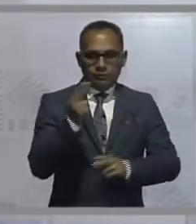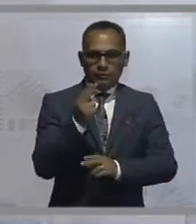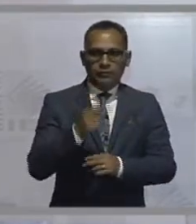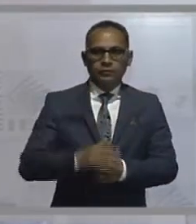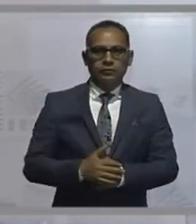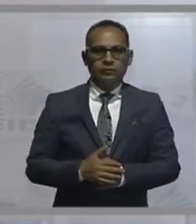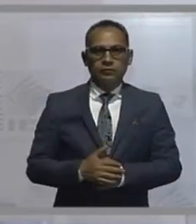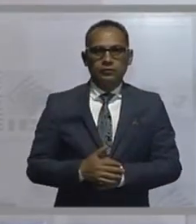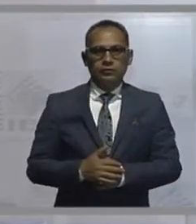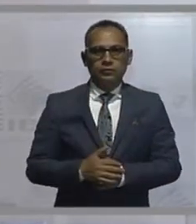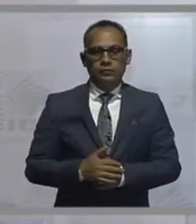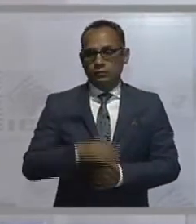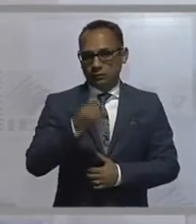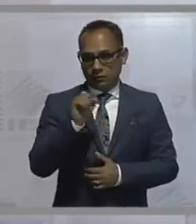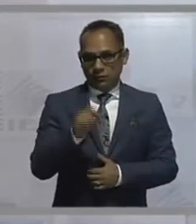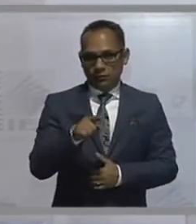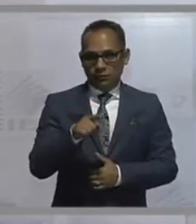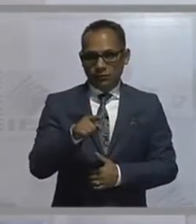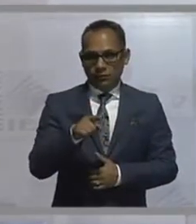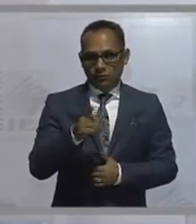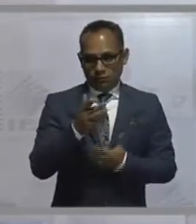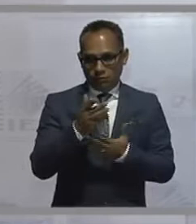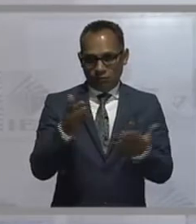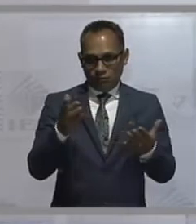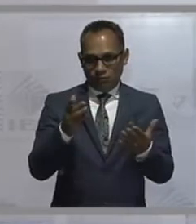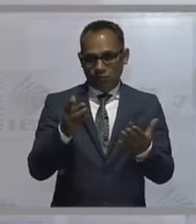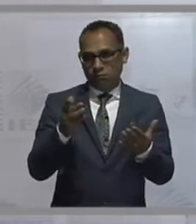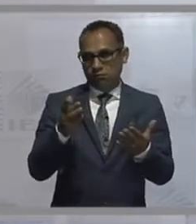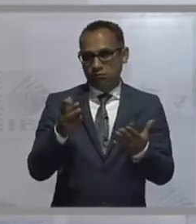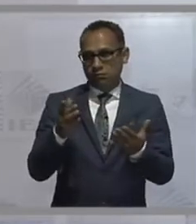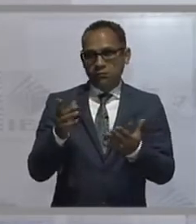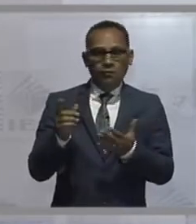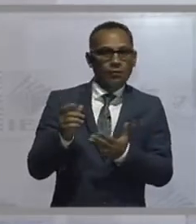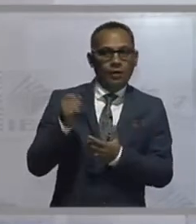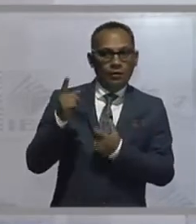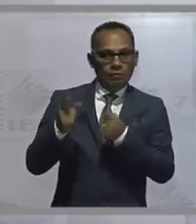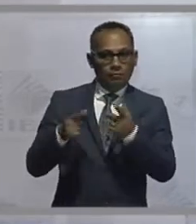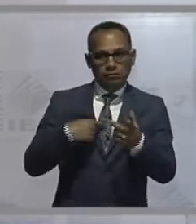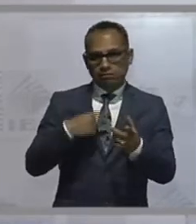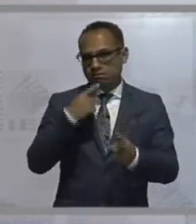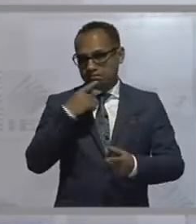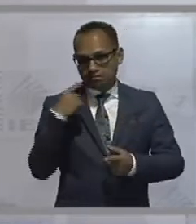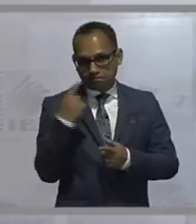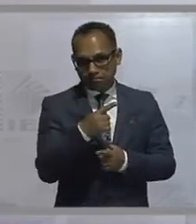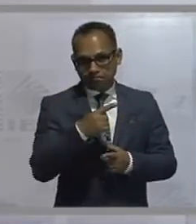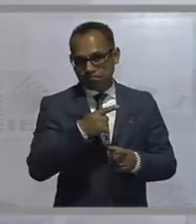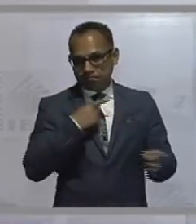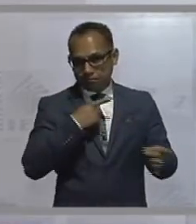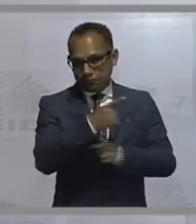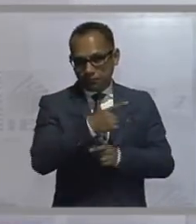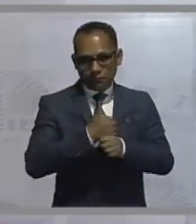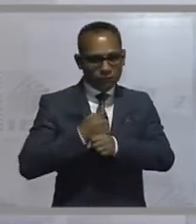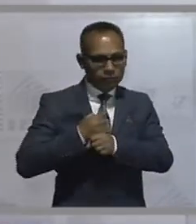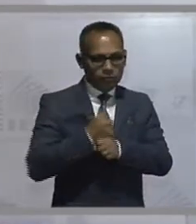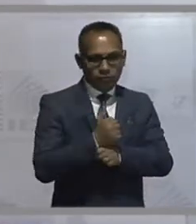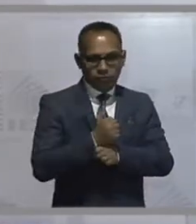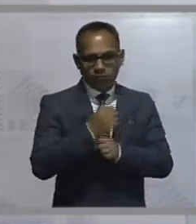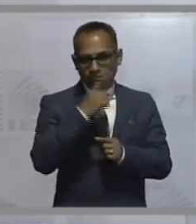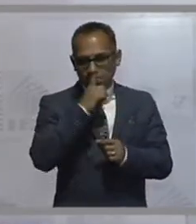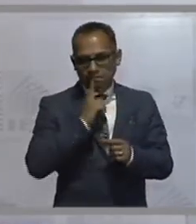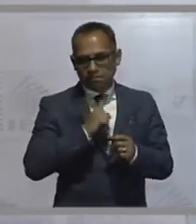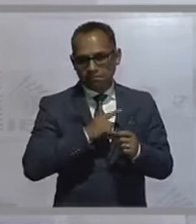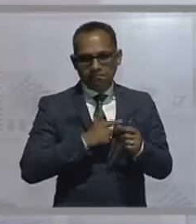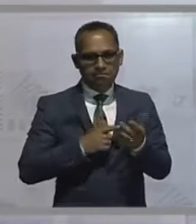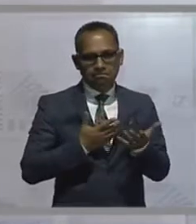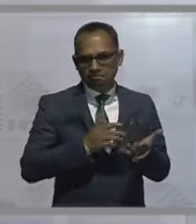asimismo les recuerdo que están prohibidas las expresiones que impliquen calumnia ofensas discriminación injuria